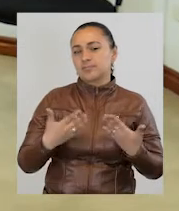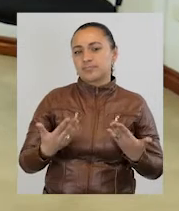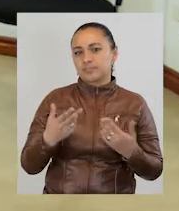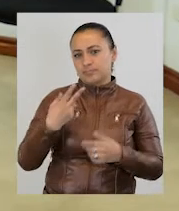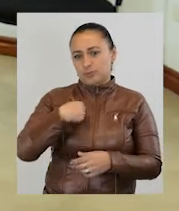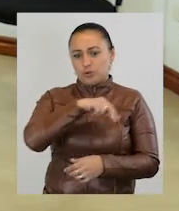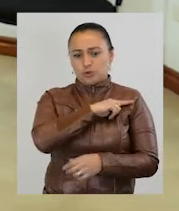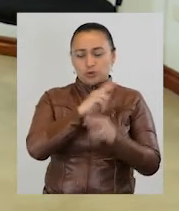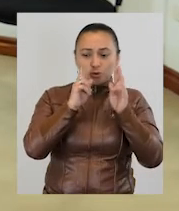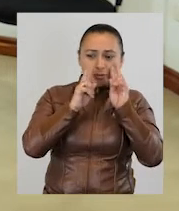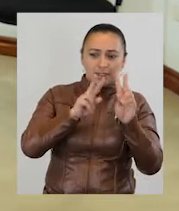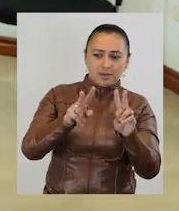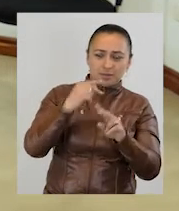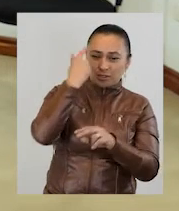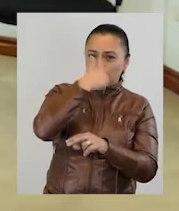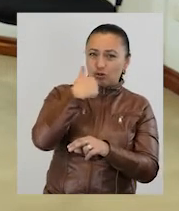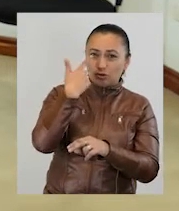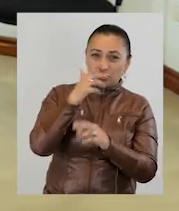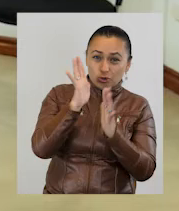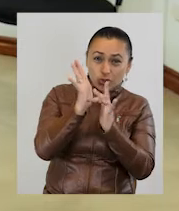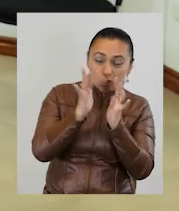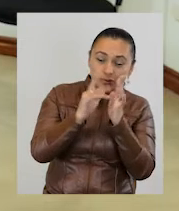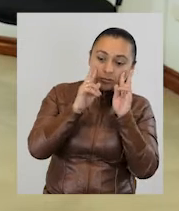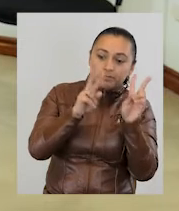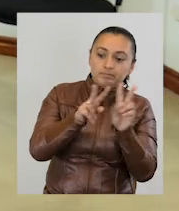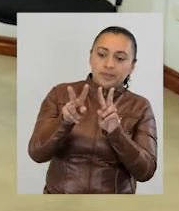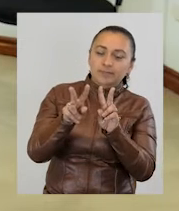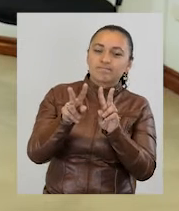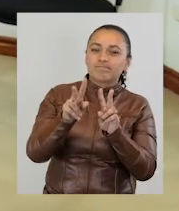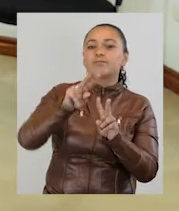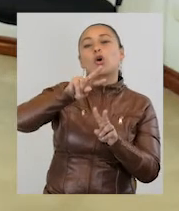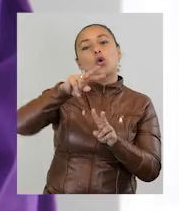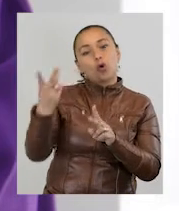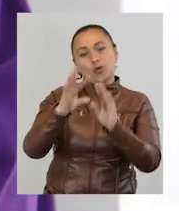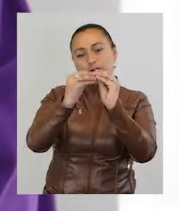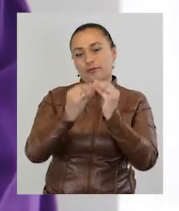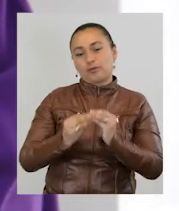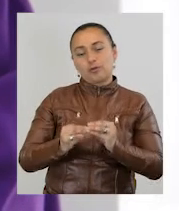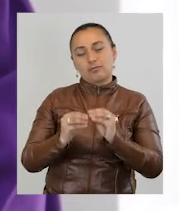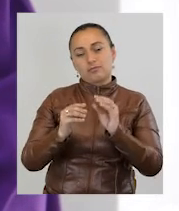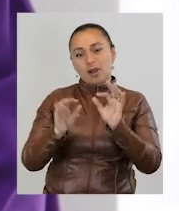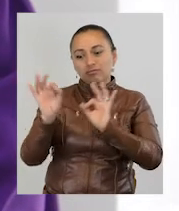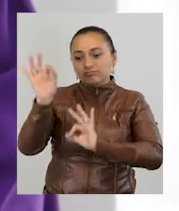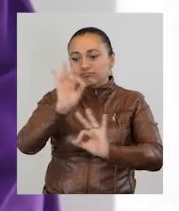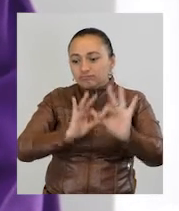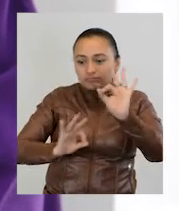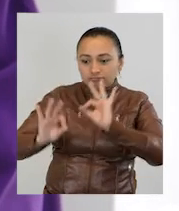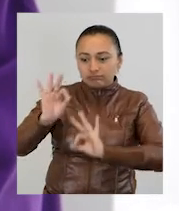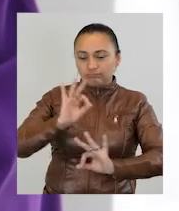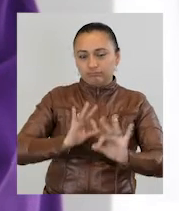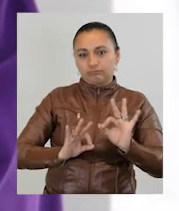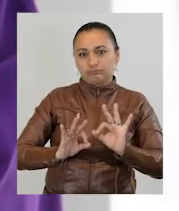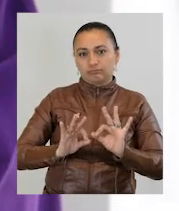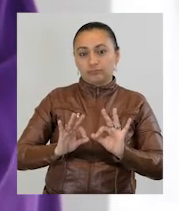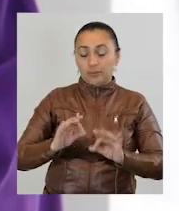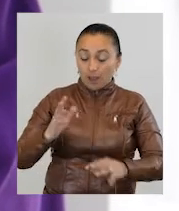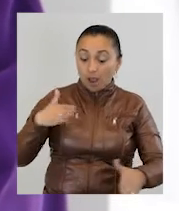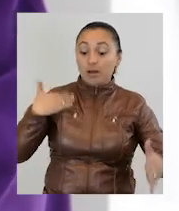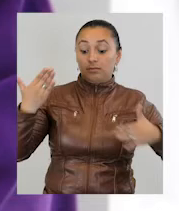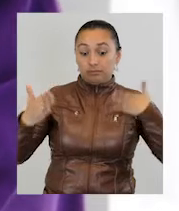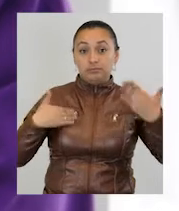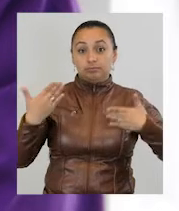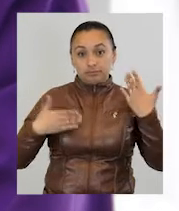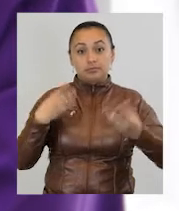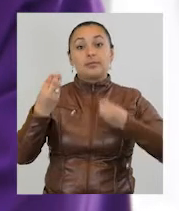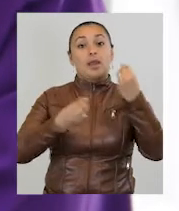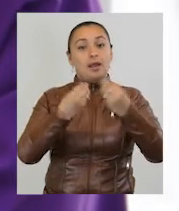Si miráramos el rostro de Jesús en ellos, de otro modo los trataríamos.